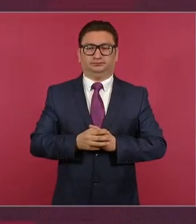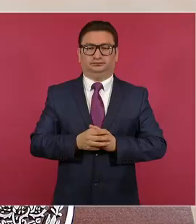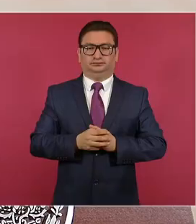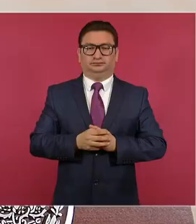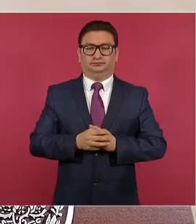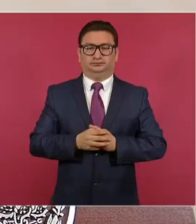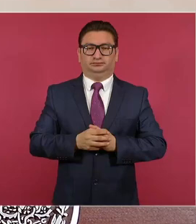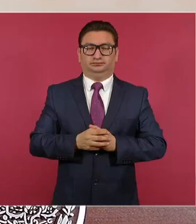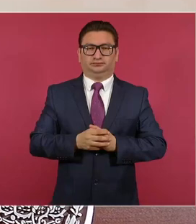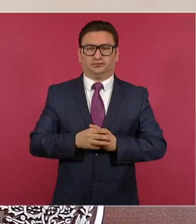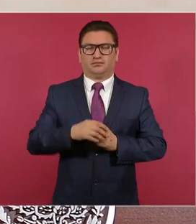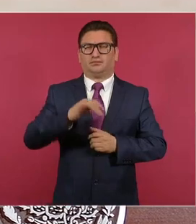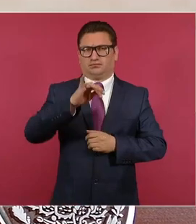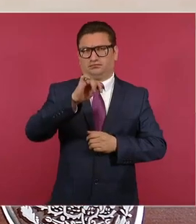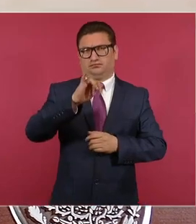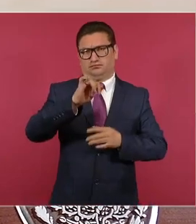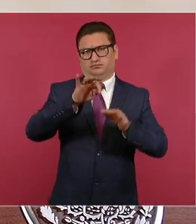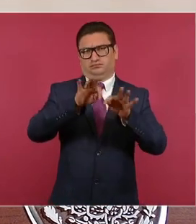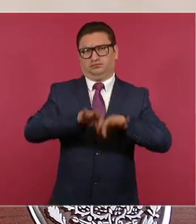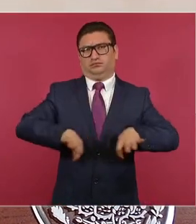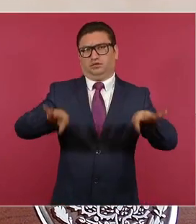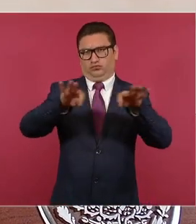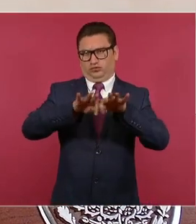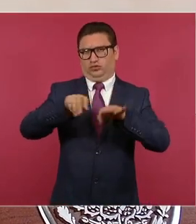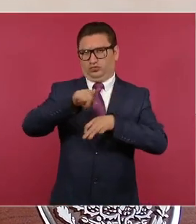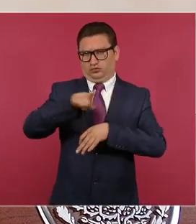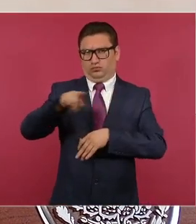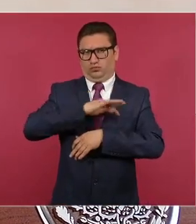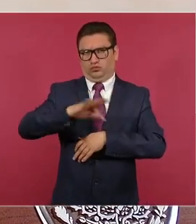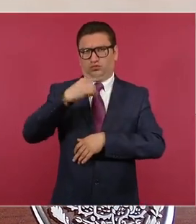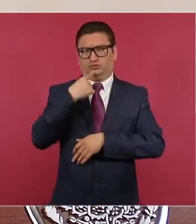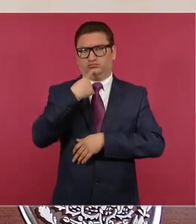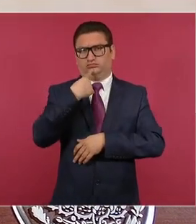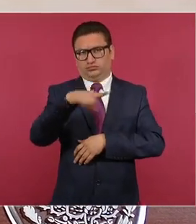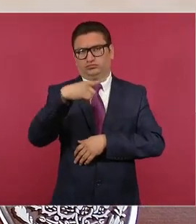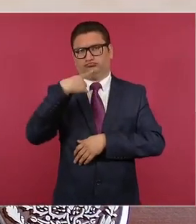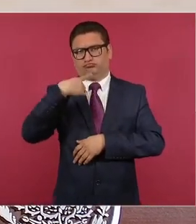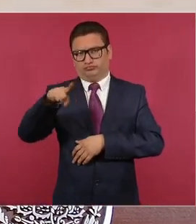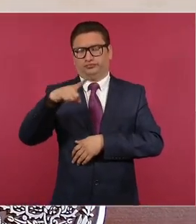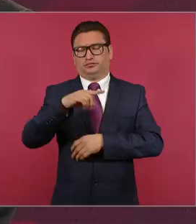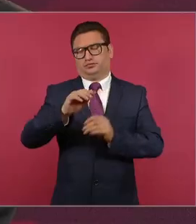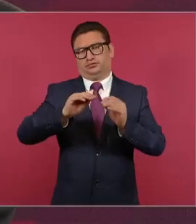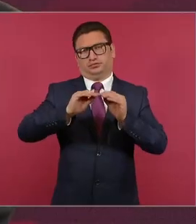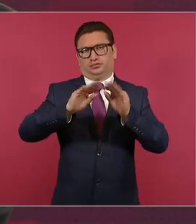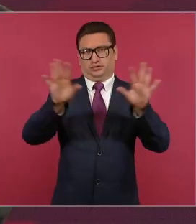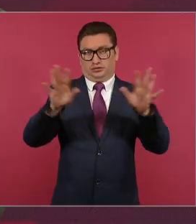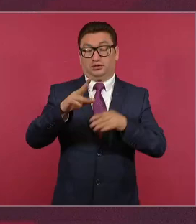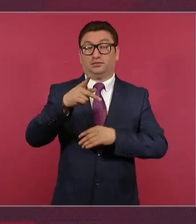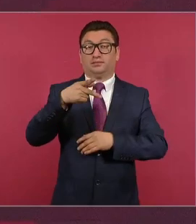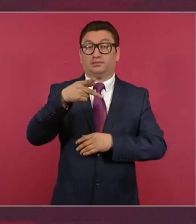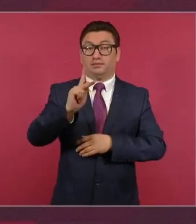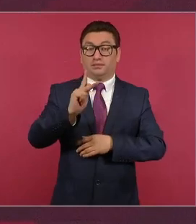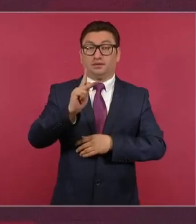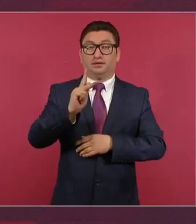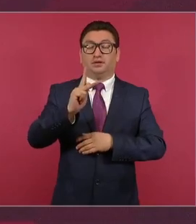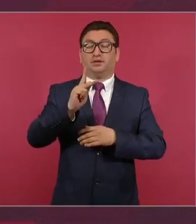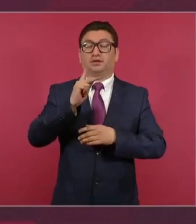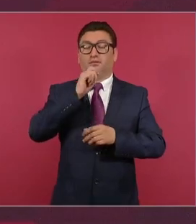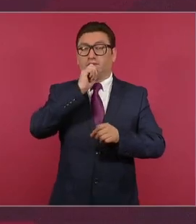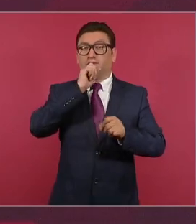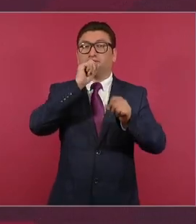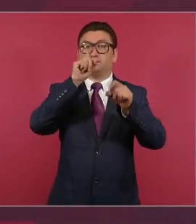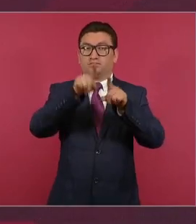Y sí importa el que se hagan denuncias, desde luego, pero también